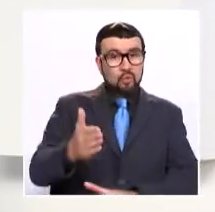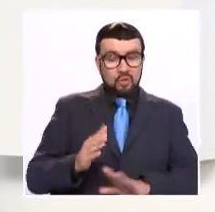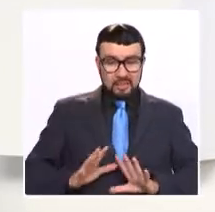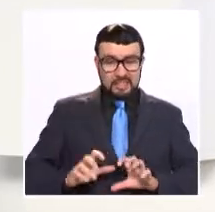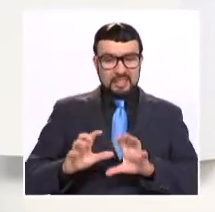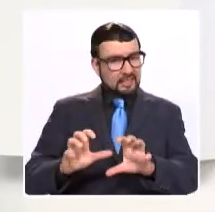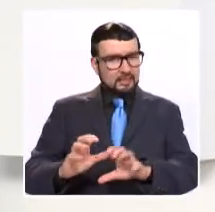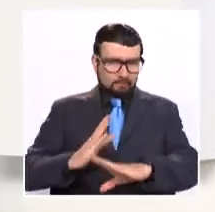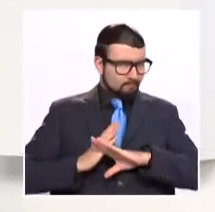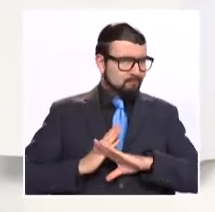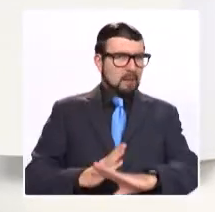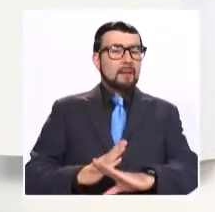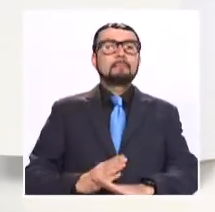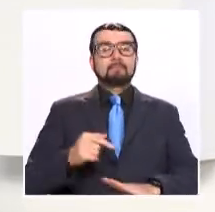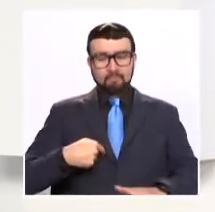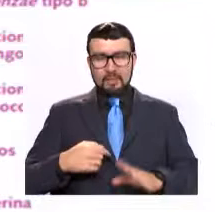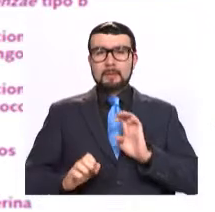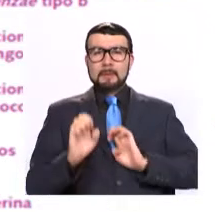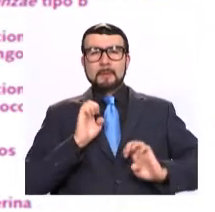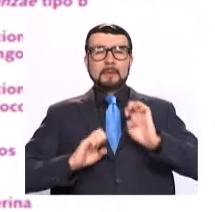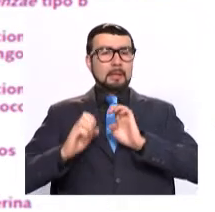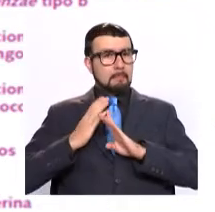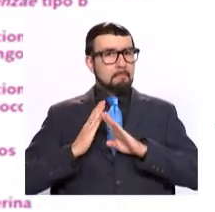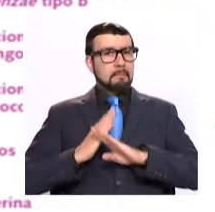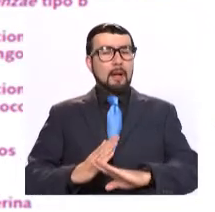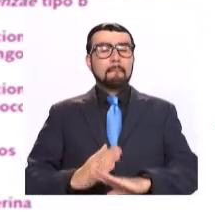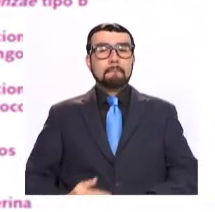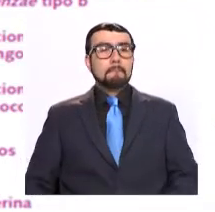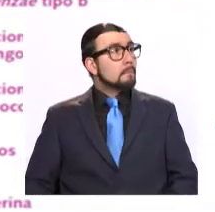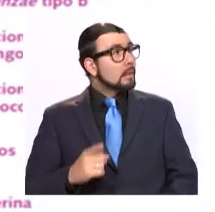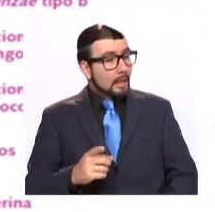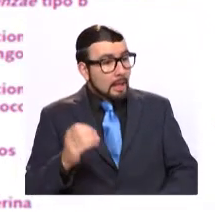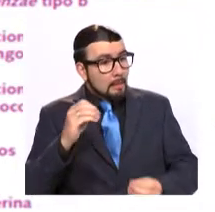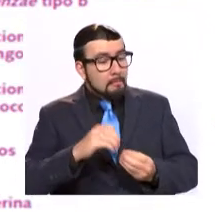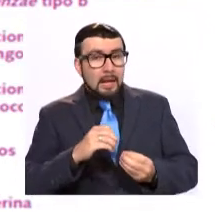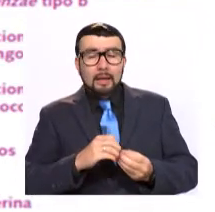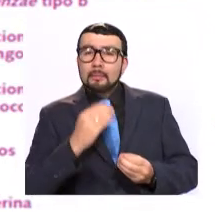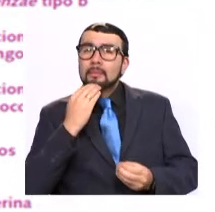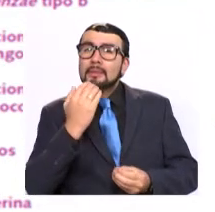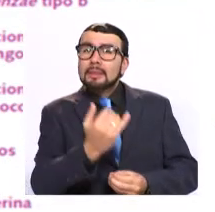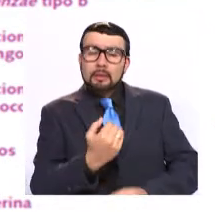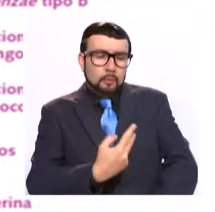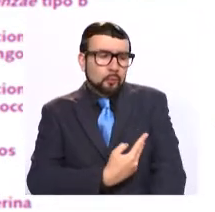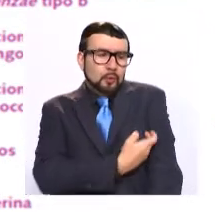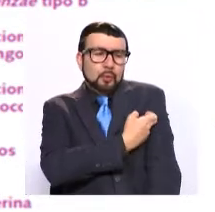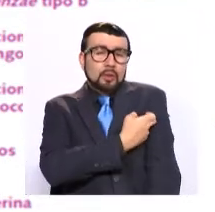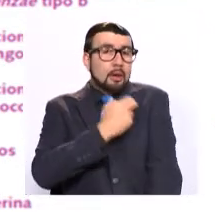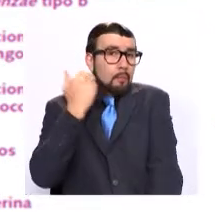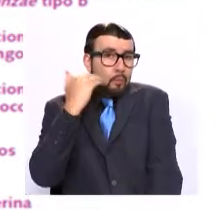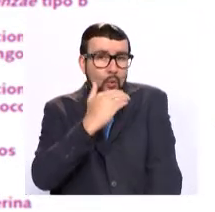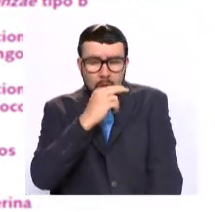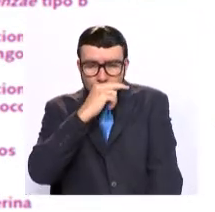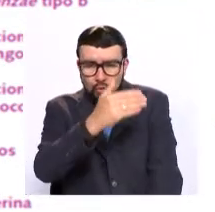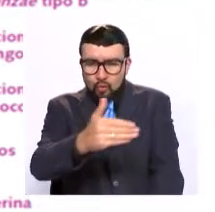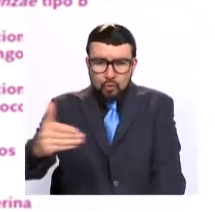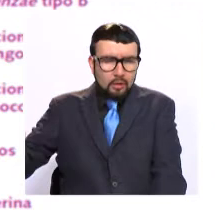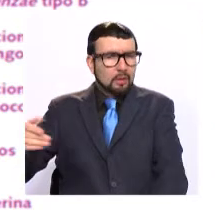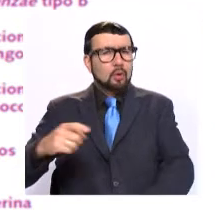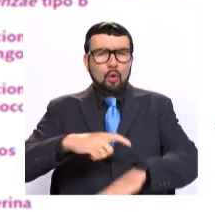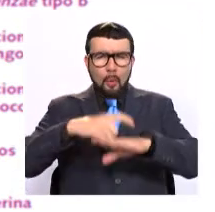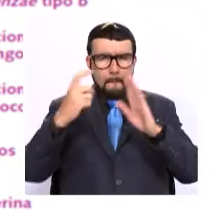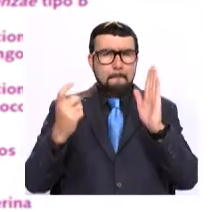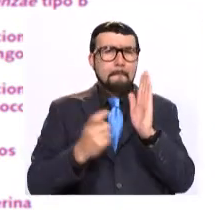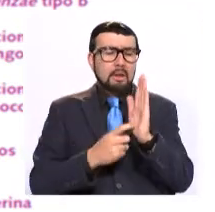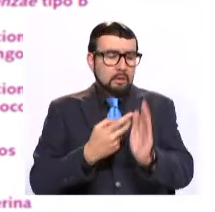la vacuna del VPH, el cáncer de cérvix. Adicional a eso, la vacuna que se está utilizando es una vacuna muy completa, porque